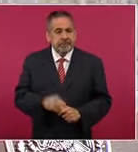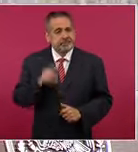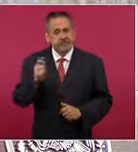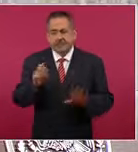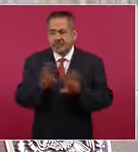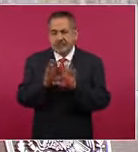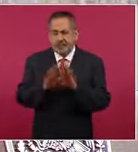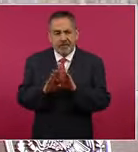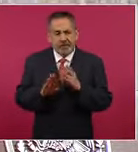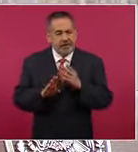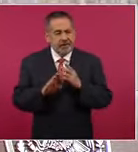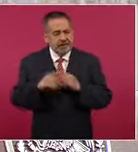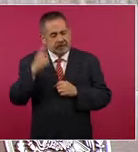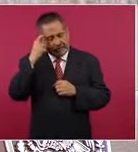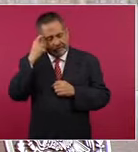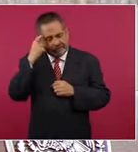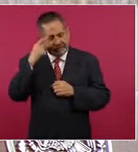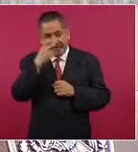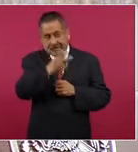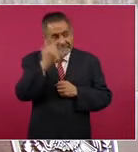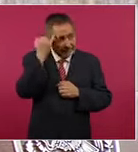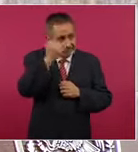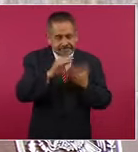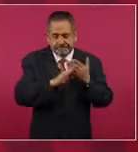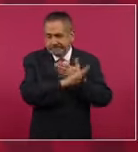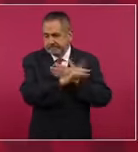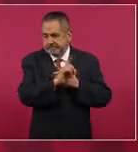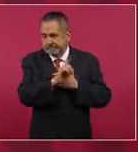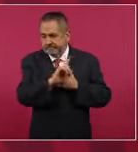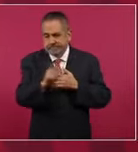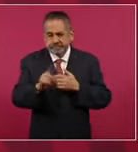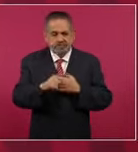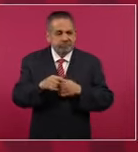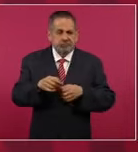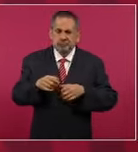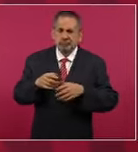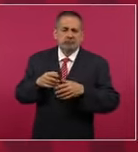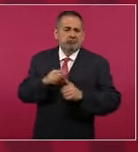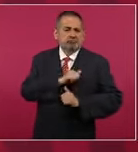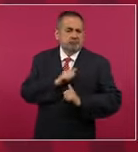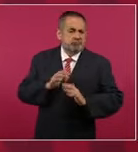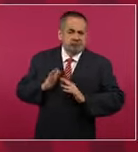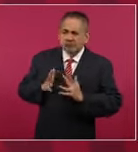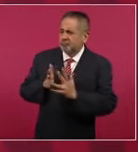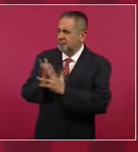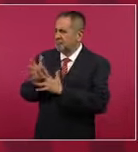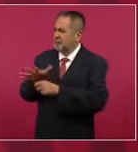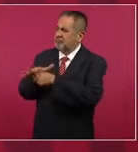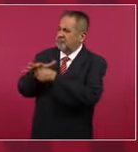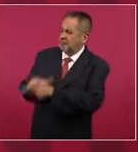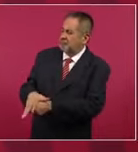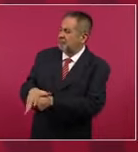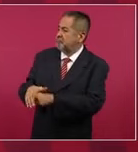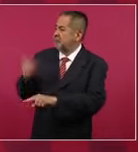alejar la tentación del uso de la fuerza y